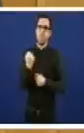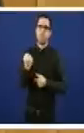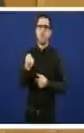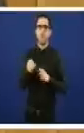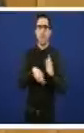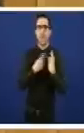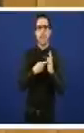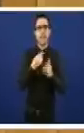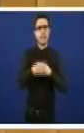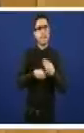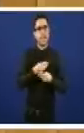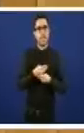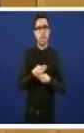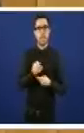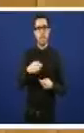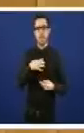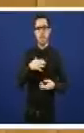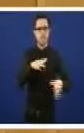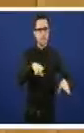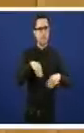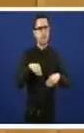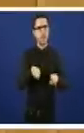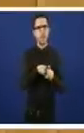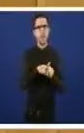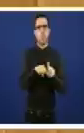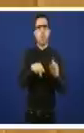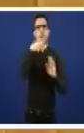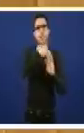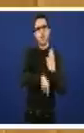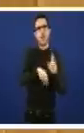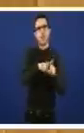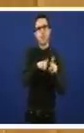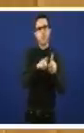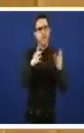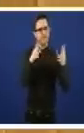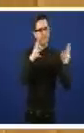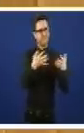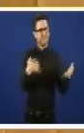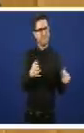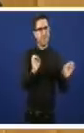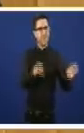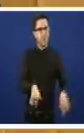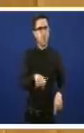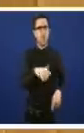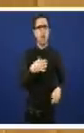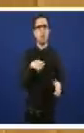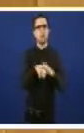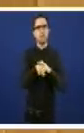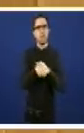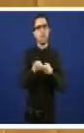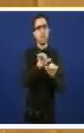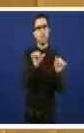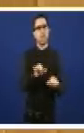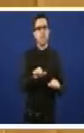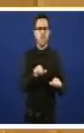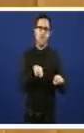aceptar que unha norma destas características sea sometida ao trámite de lectura única e consiguente